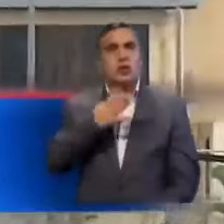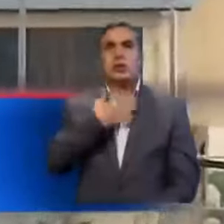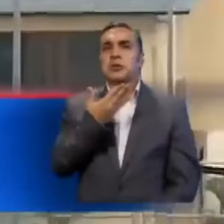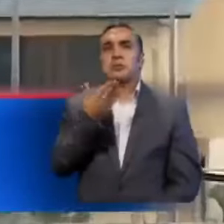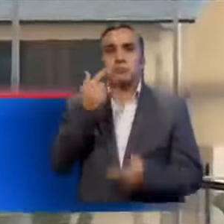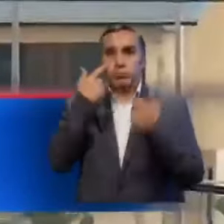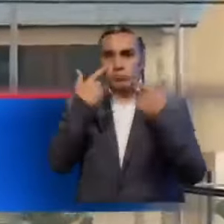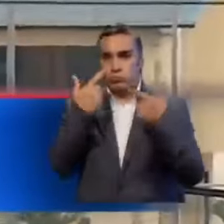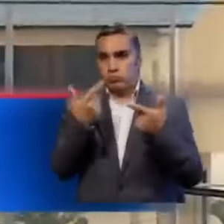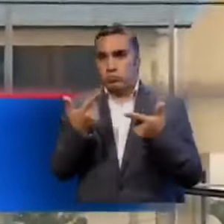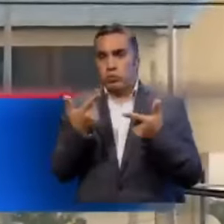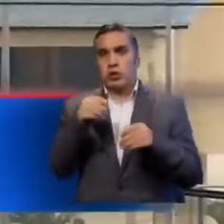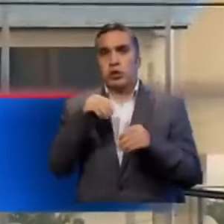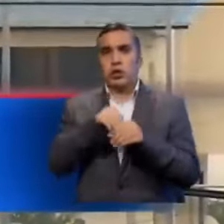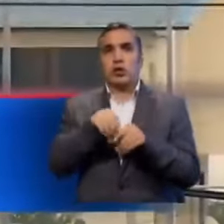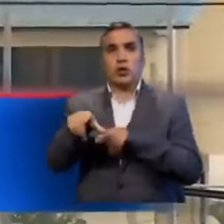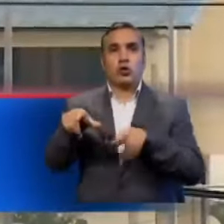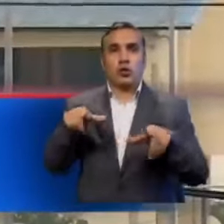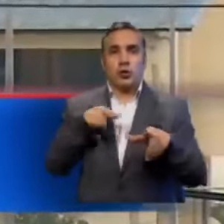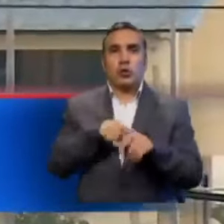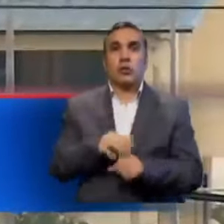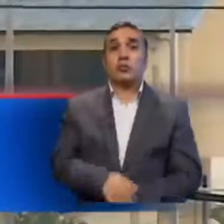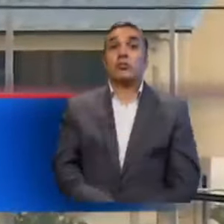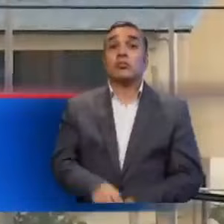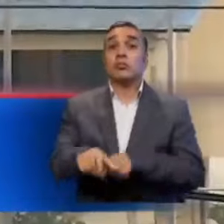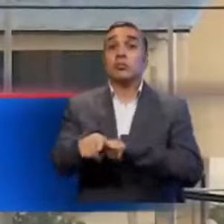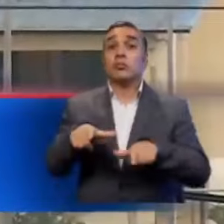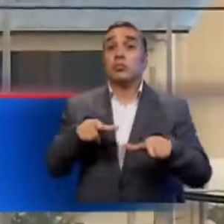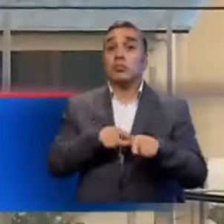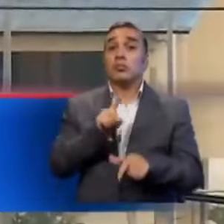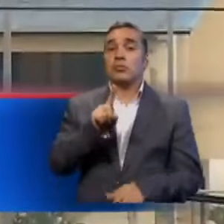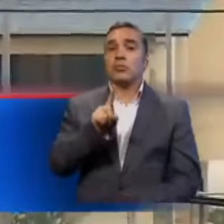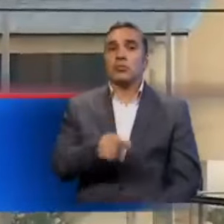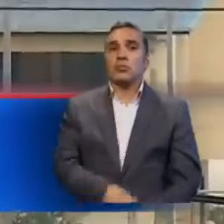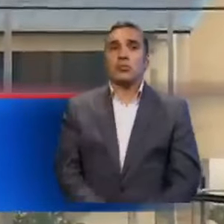todavía vigilando esta área. El área de